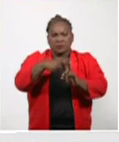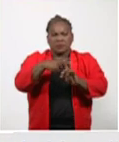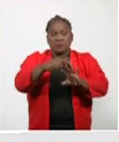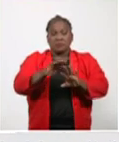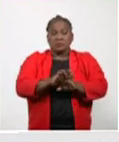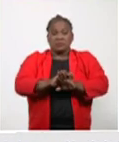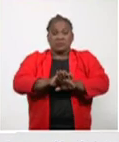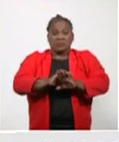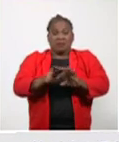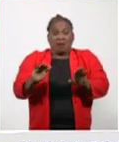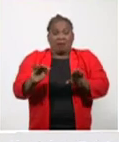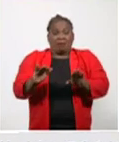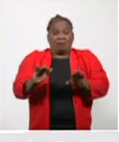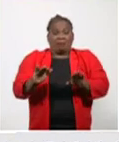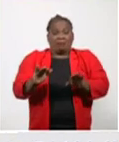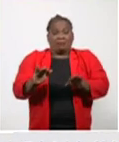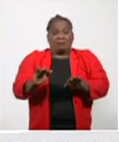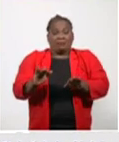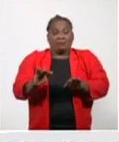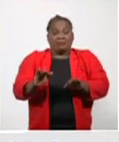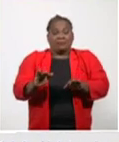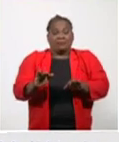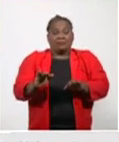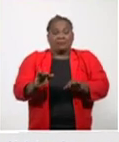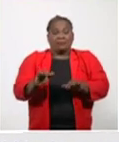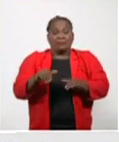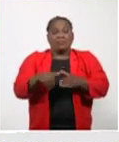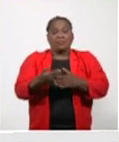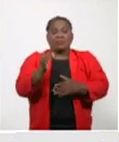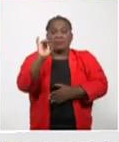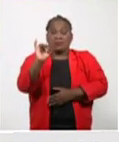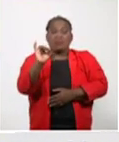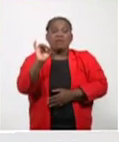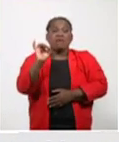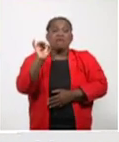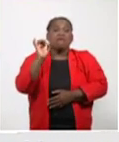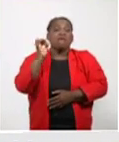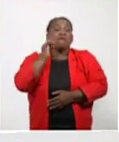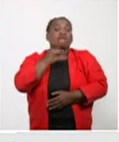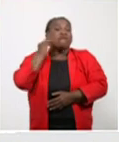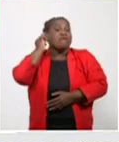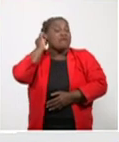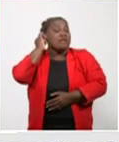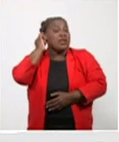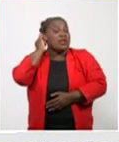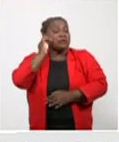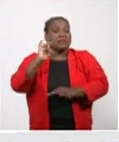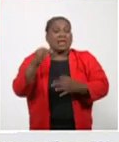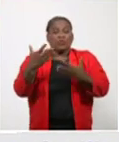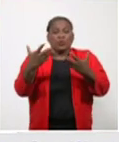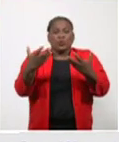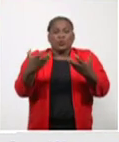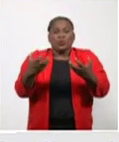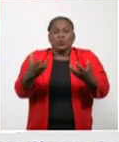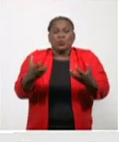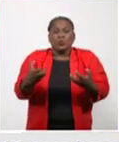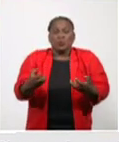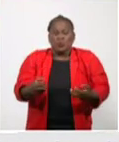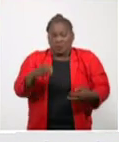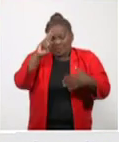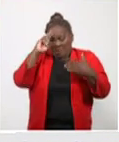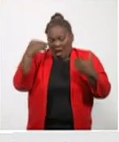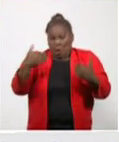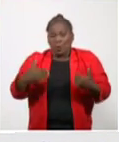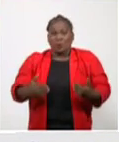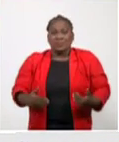momento determinado, en el día 6 de febrero, presentó un deterioro clínico, un incremento de